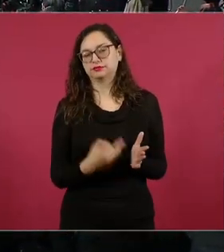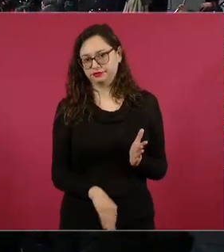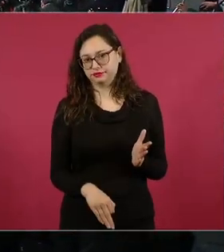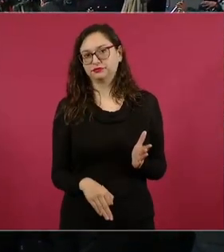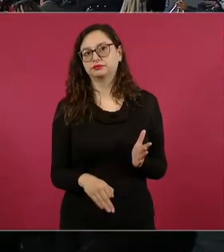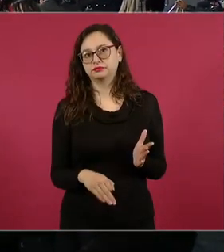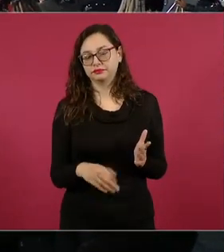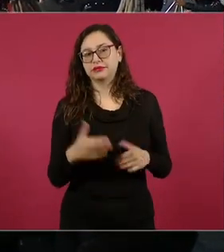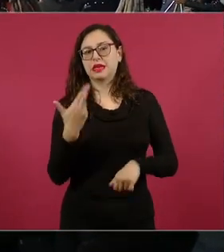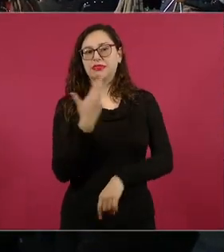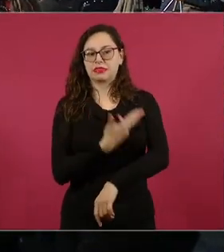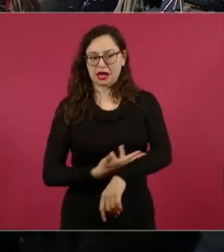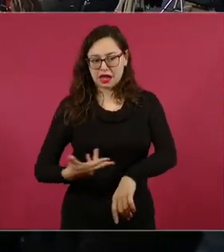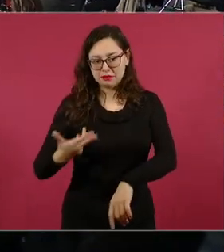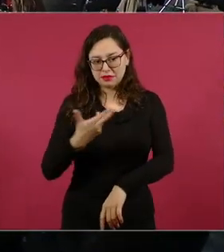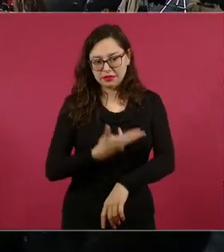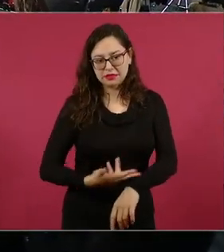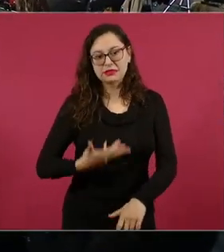consulados.